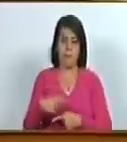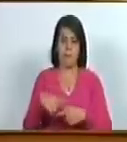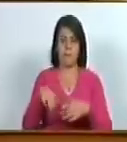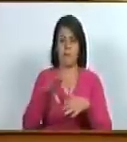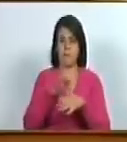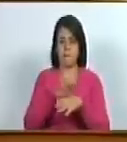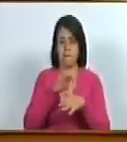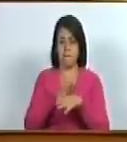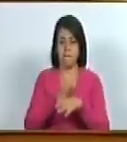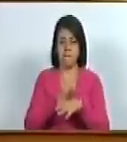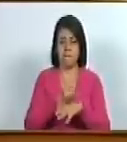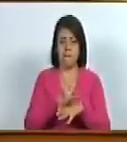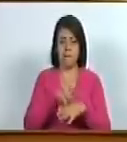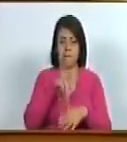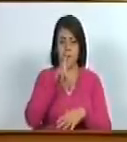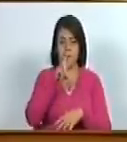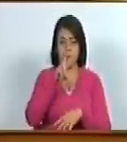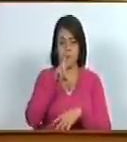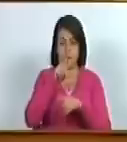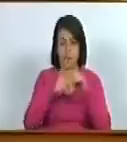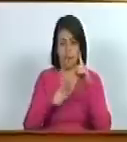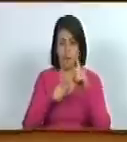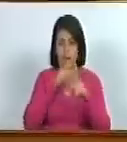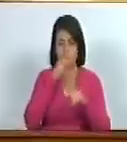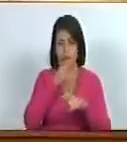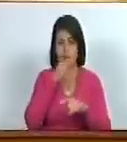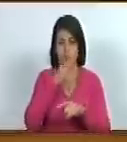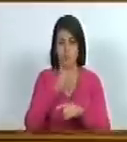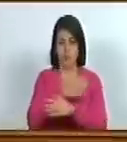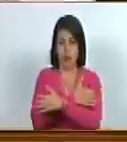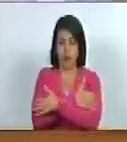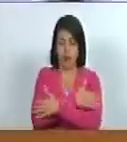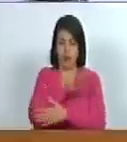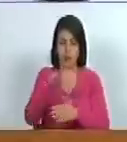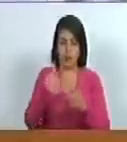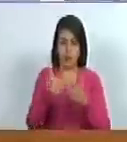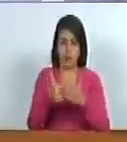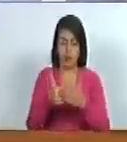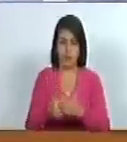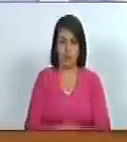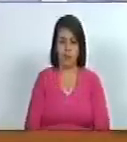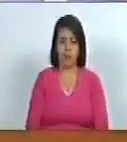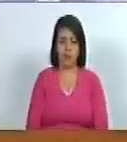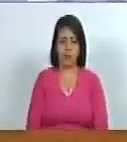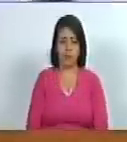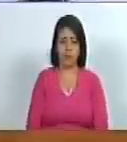próximo día martes a las 2 y 30 de la tarde un abrazo a todas y a todos